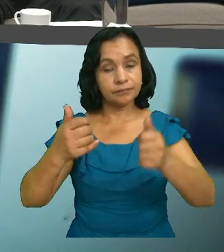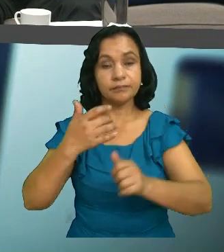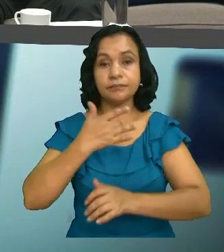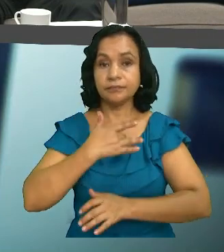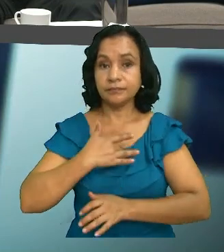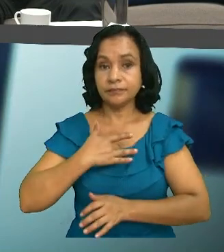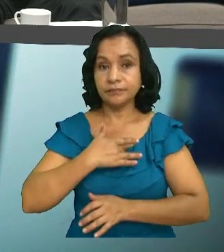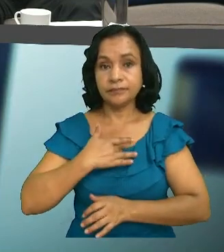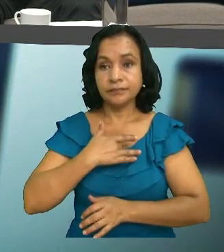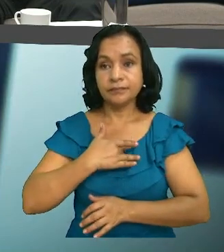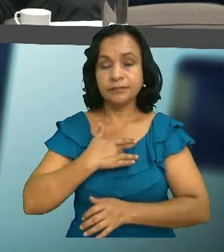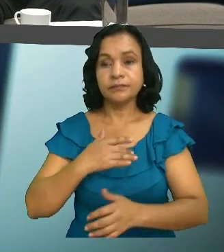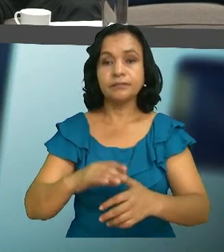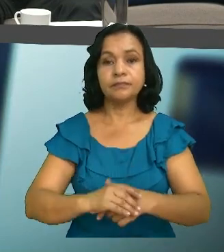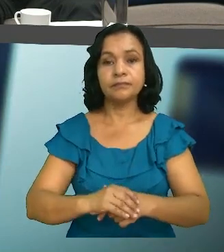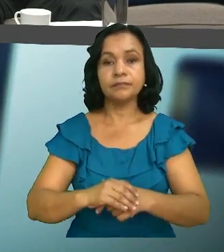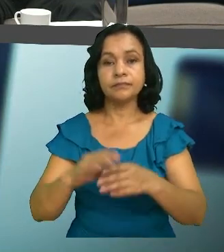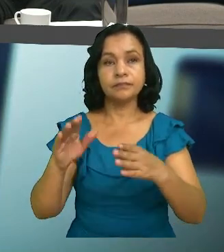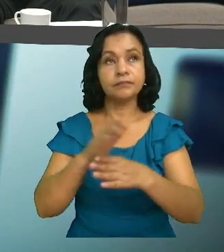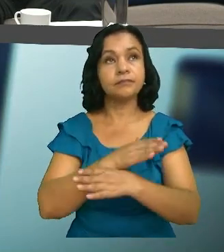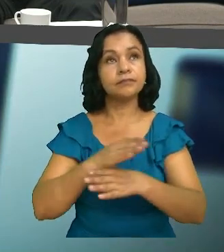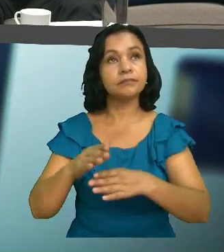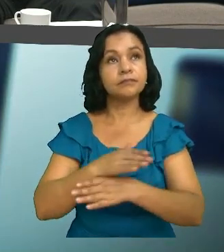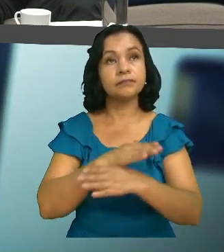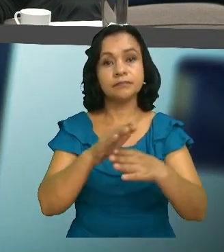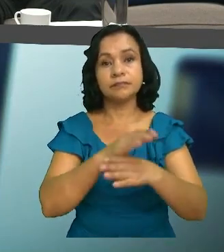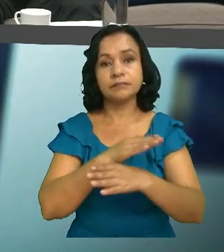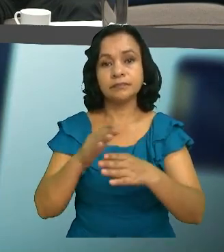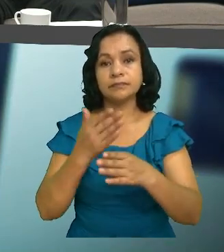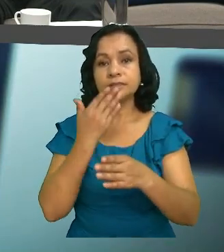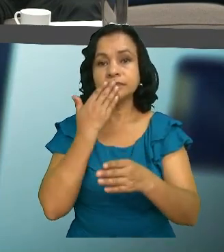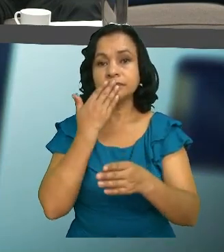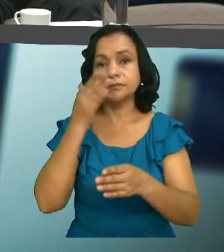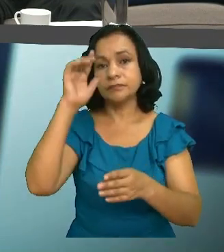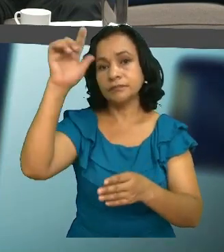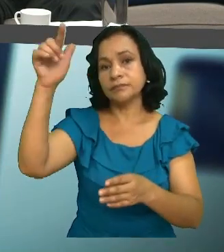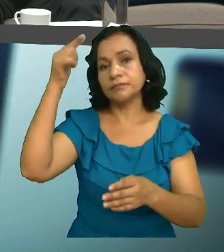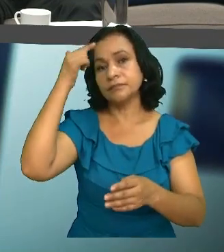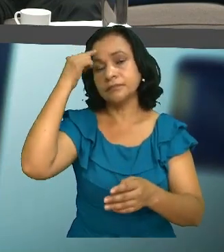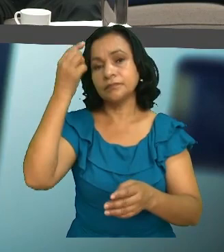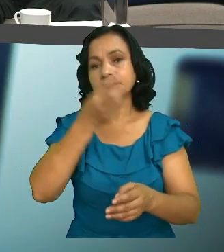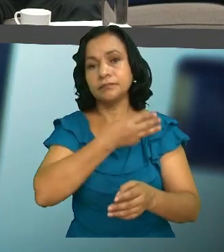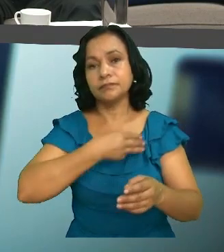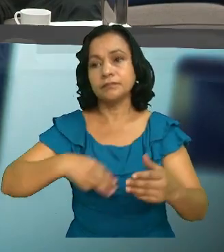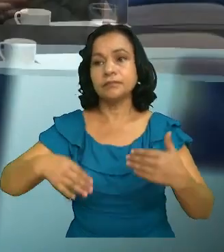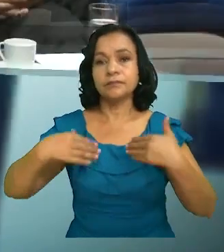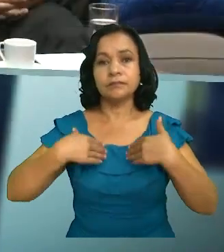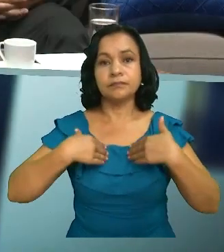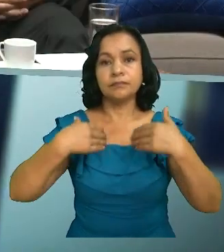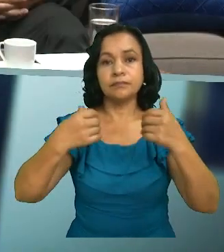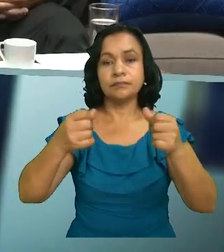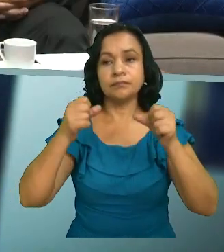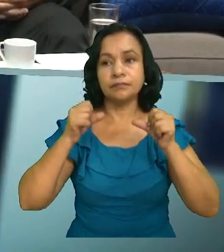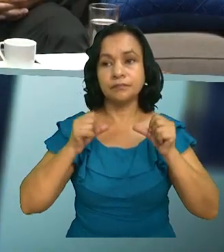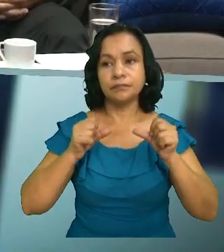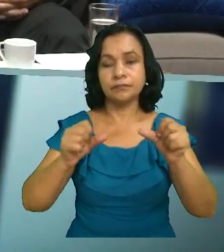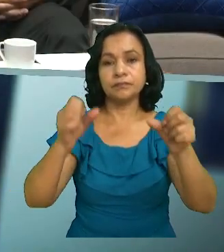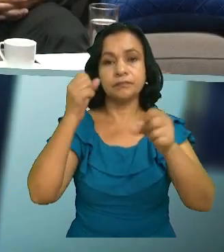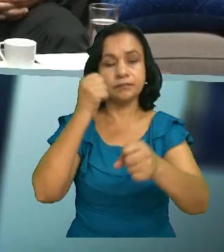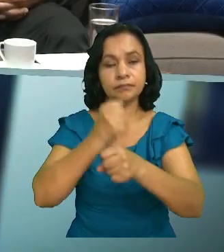requeridas por las orientaciones de nuestro buen gobierno, del Ministerio de Salud. Se sigue